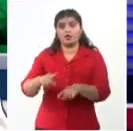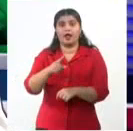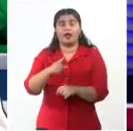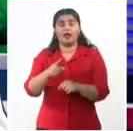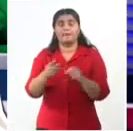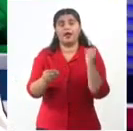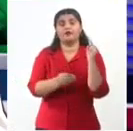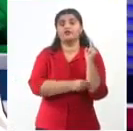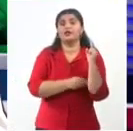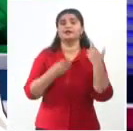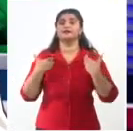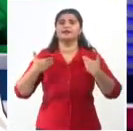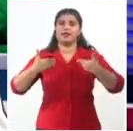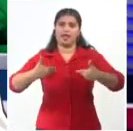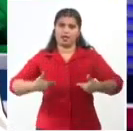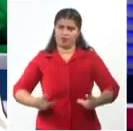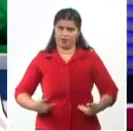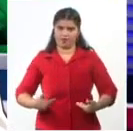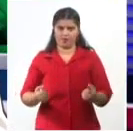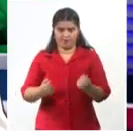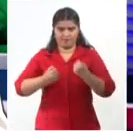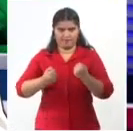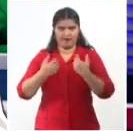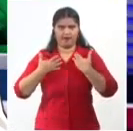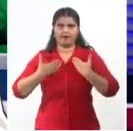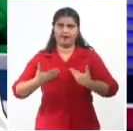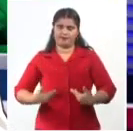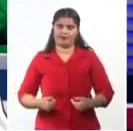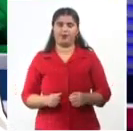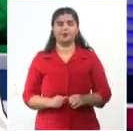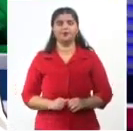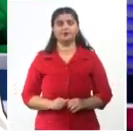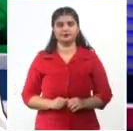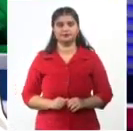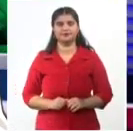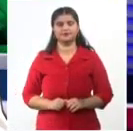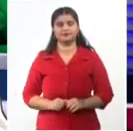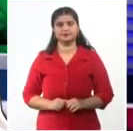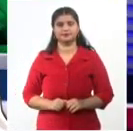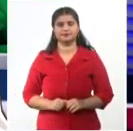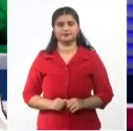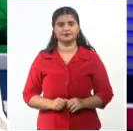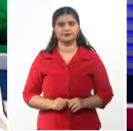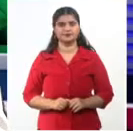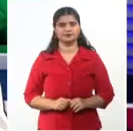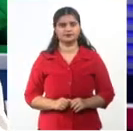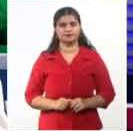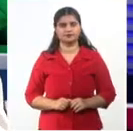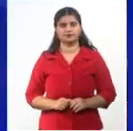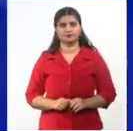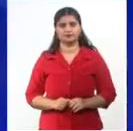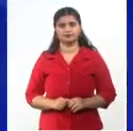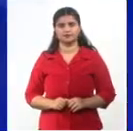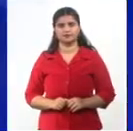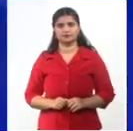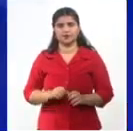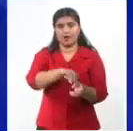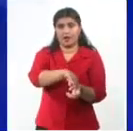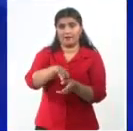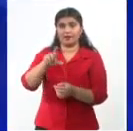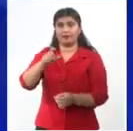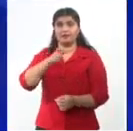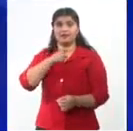mayor contagiosidad que las restantes cepas de preocupación. Y de Ómicron volveremos a hablar